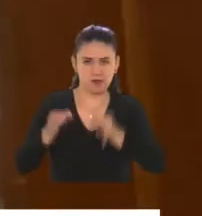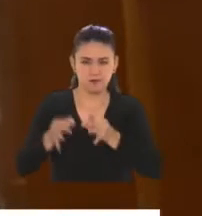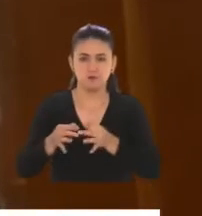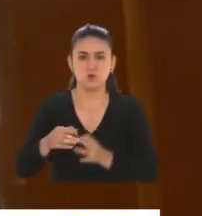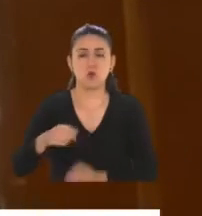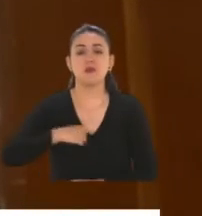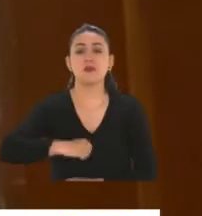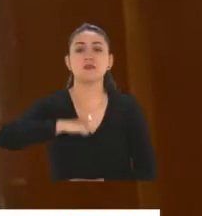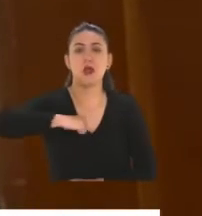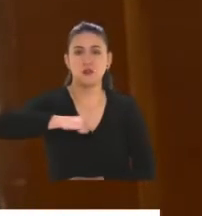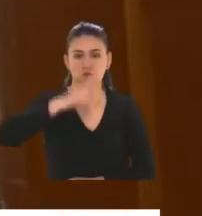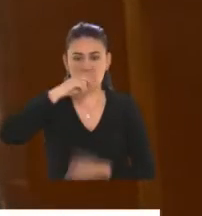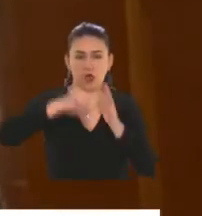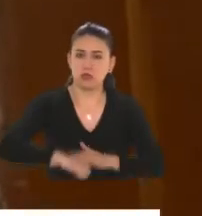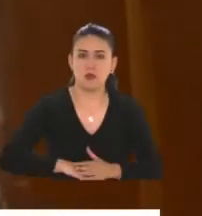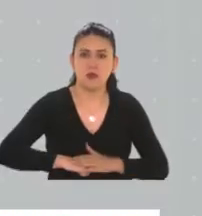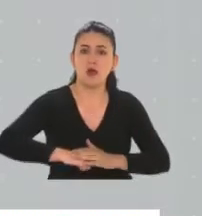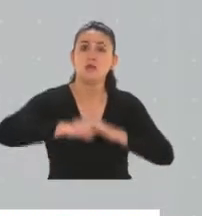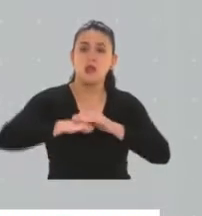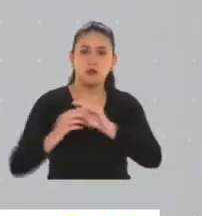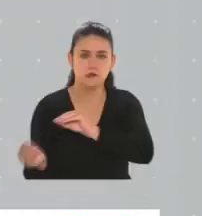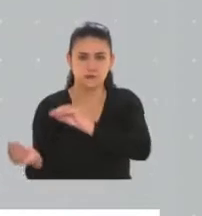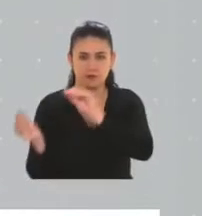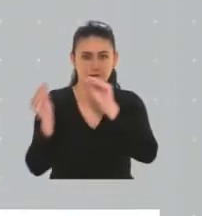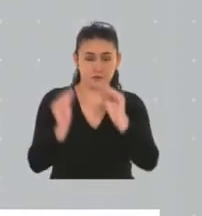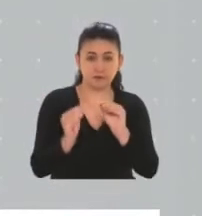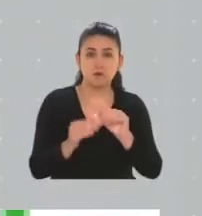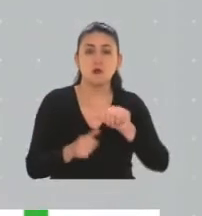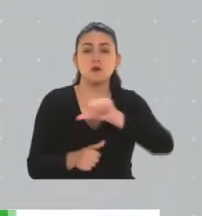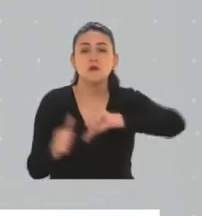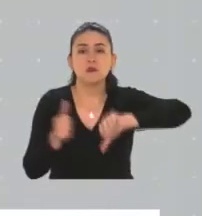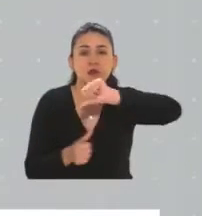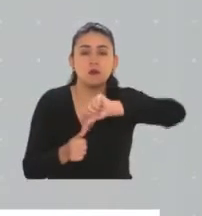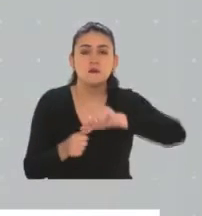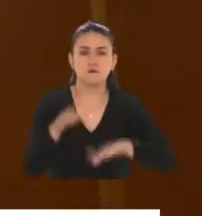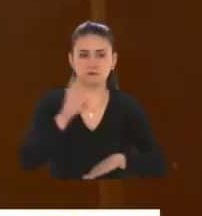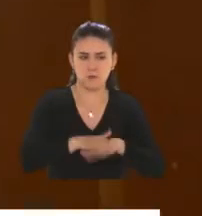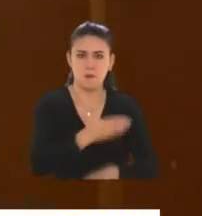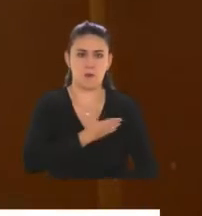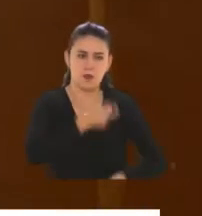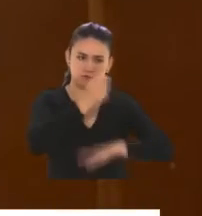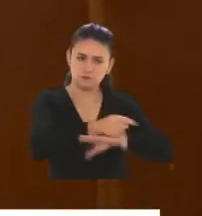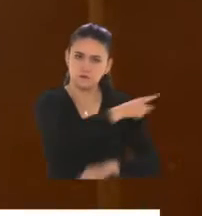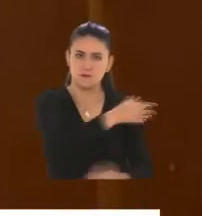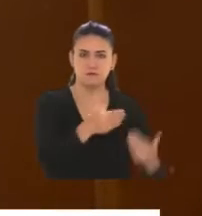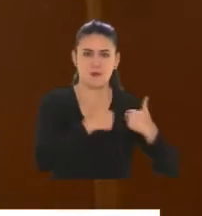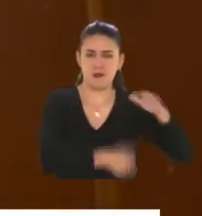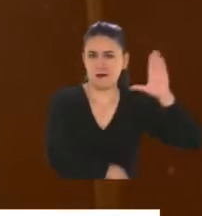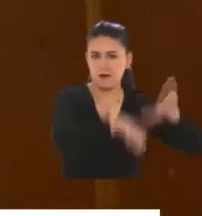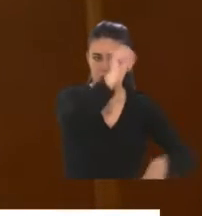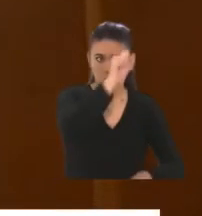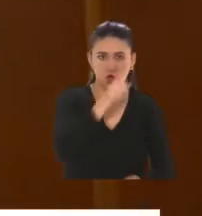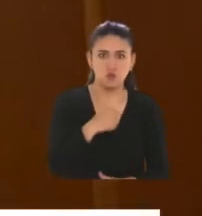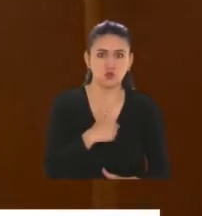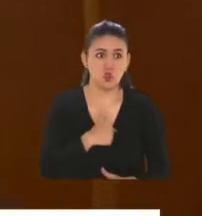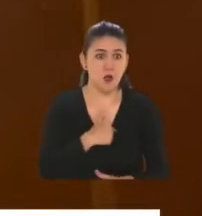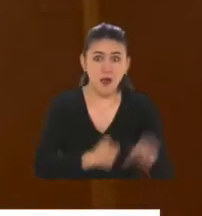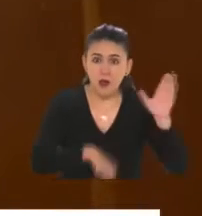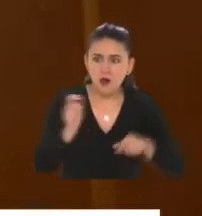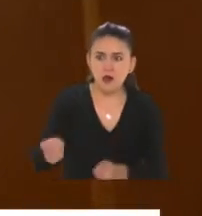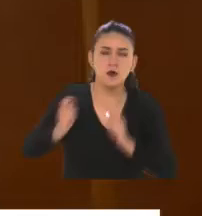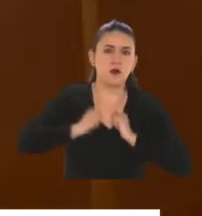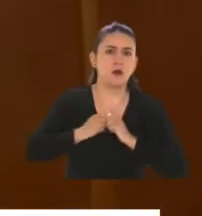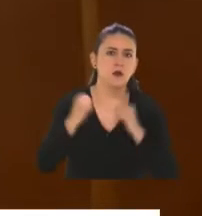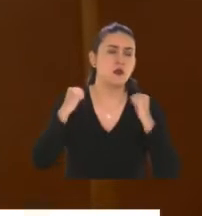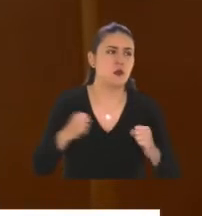restitución de mi hija Lorena María Boncari. El proceso falló a favor de la mamá. Cuando la orden salió, yo me dirigí directamente